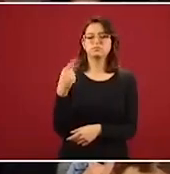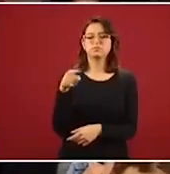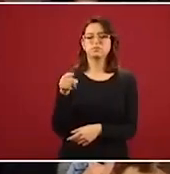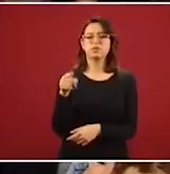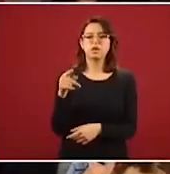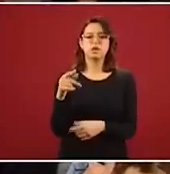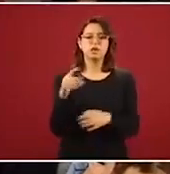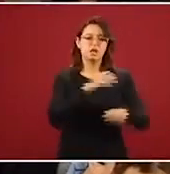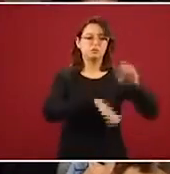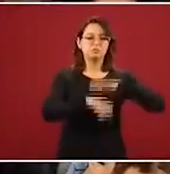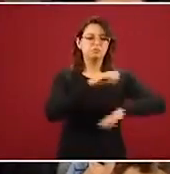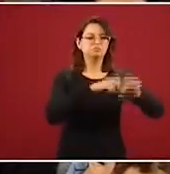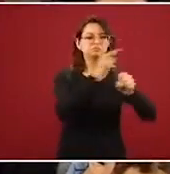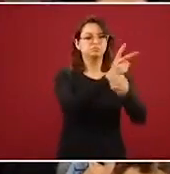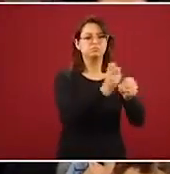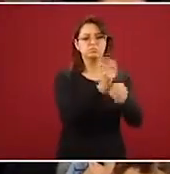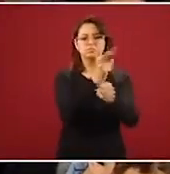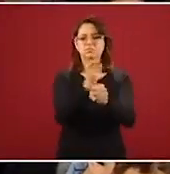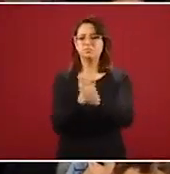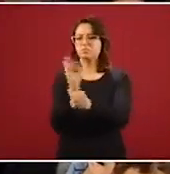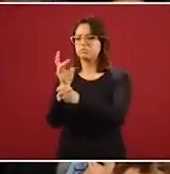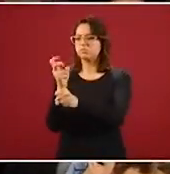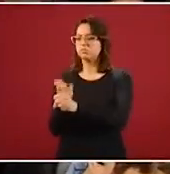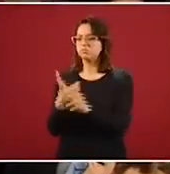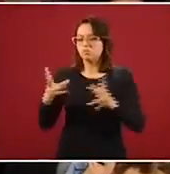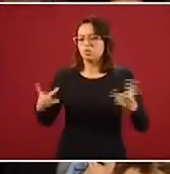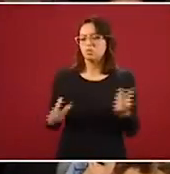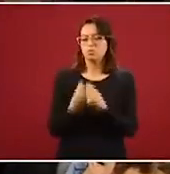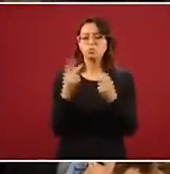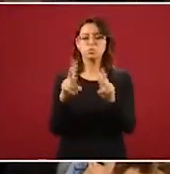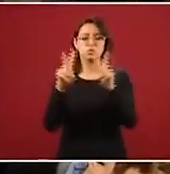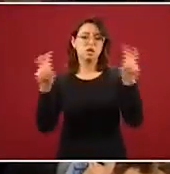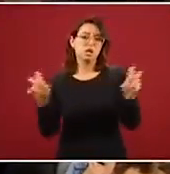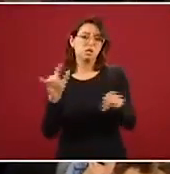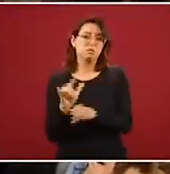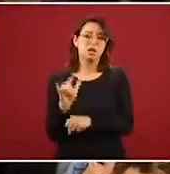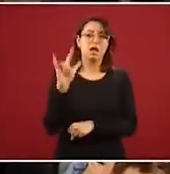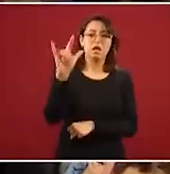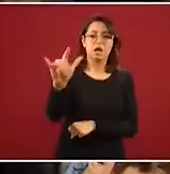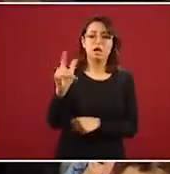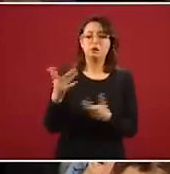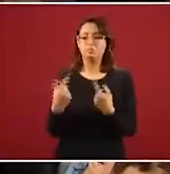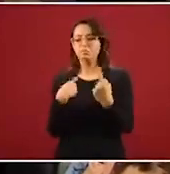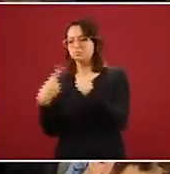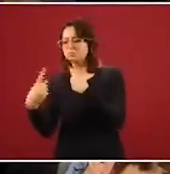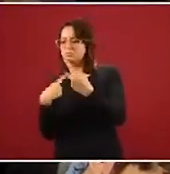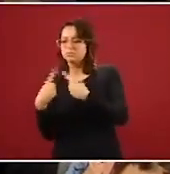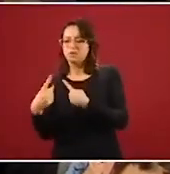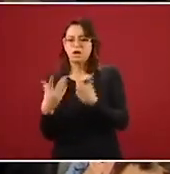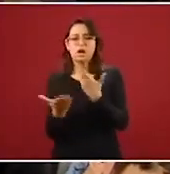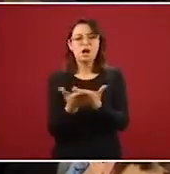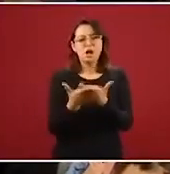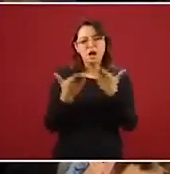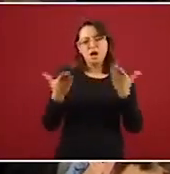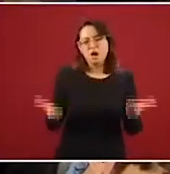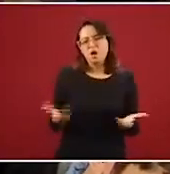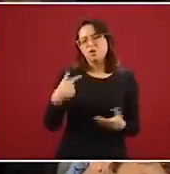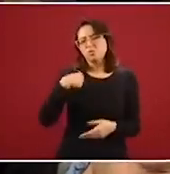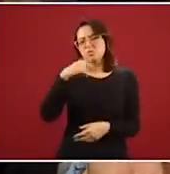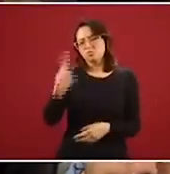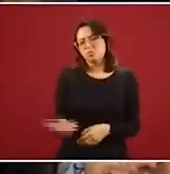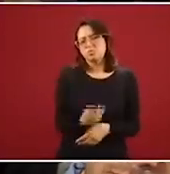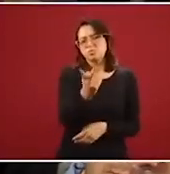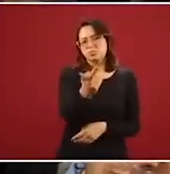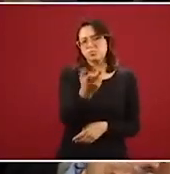relacionado con el avión. Y yo le pregunto si este gobierno cometerá el mismo error